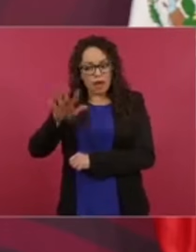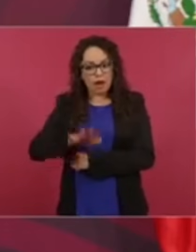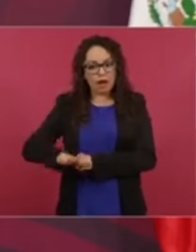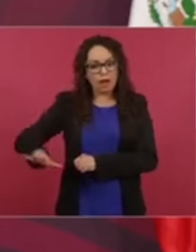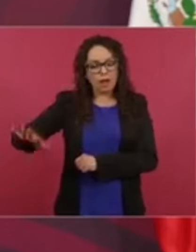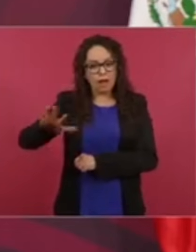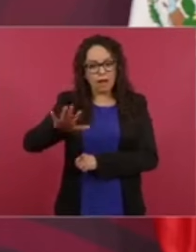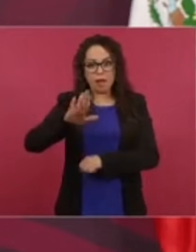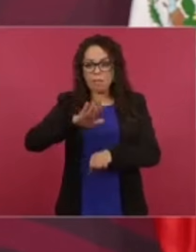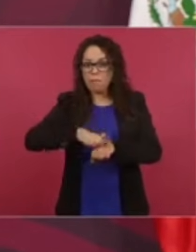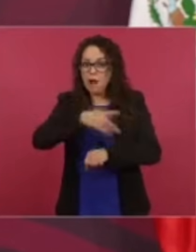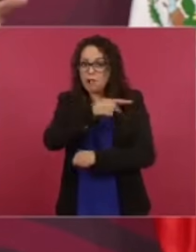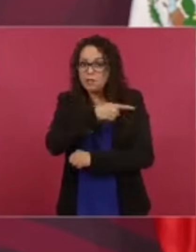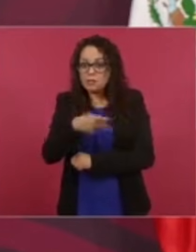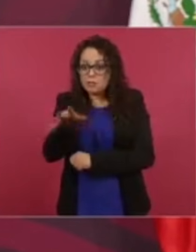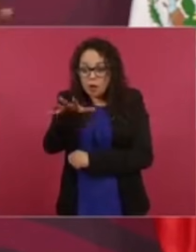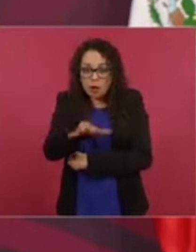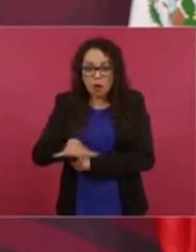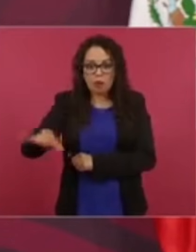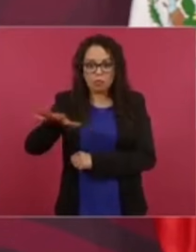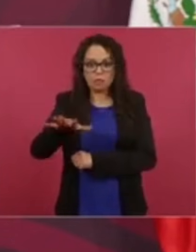indígena en esos